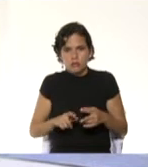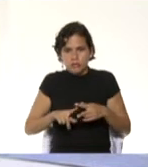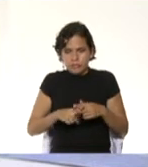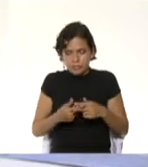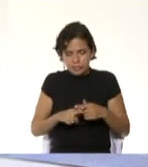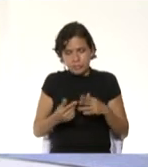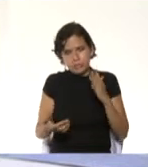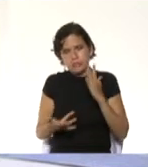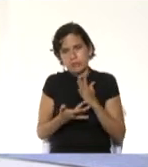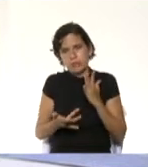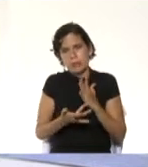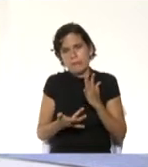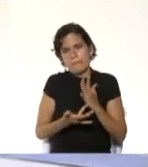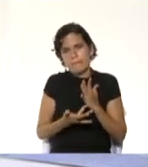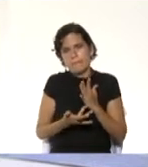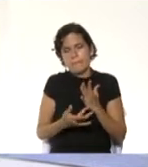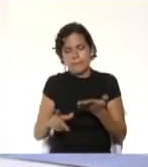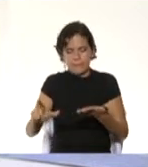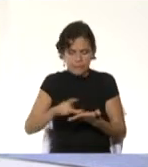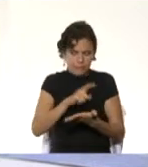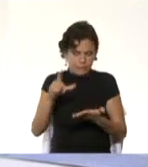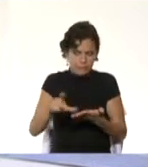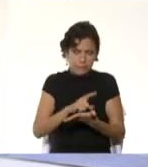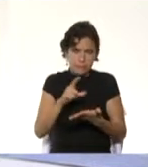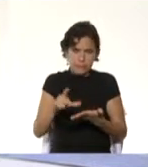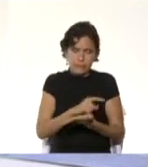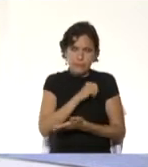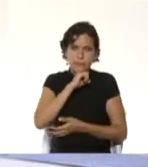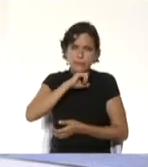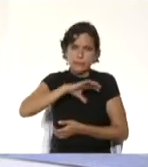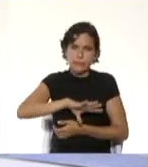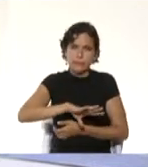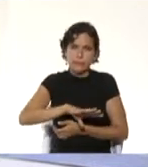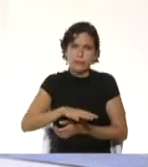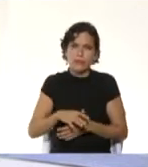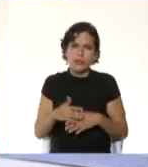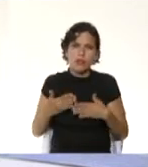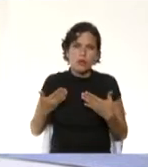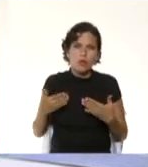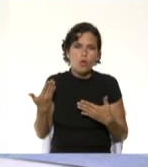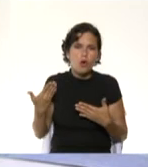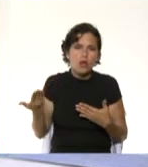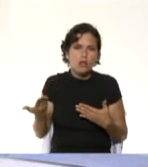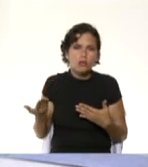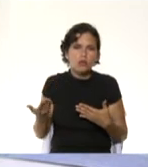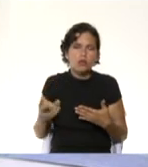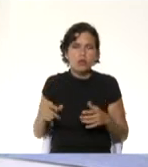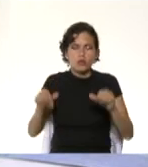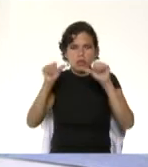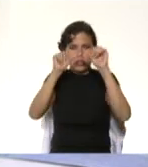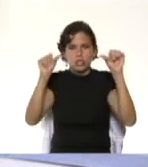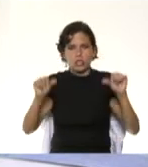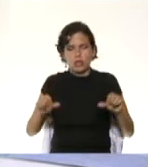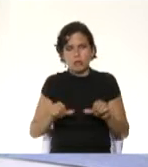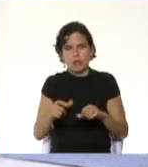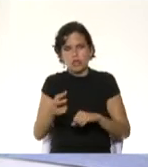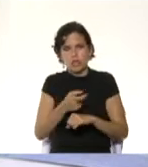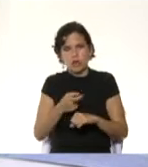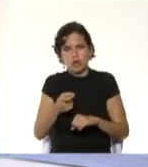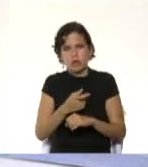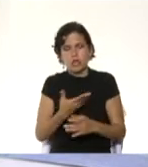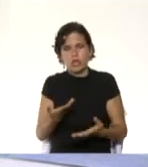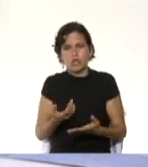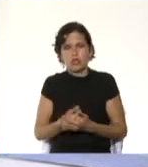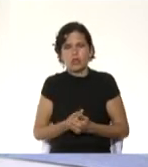de las herramientas tecnológicas y en libros de historia de qué se trata lo que son los sistemas de gobierno,